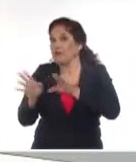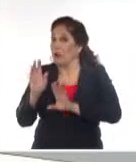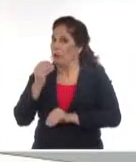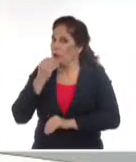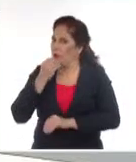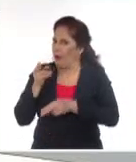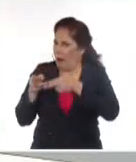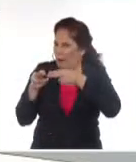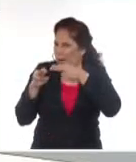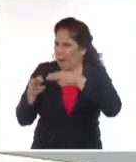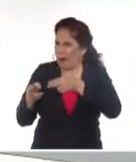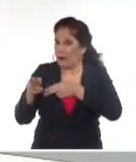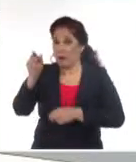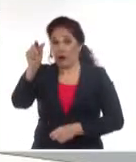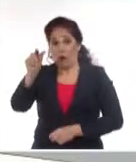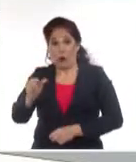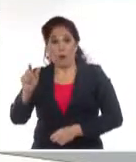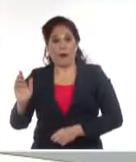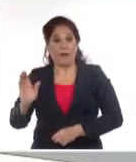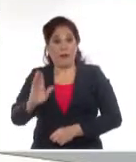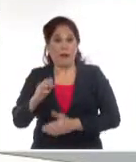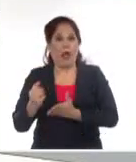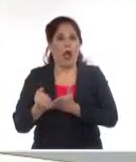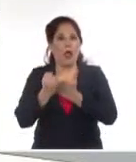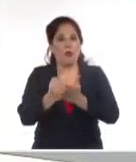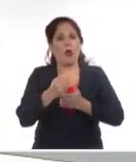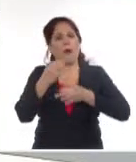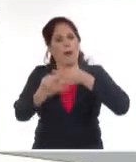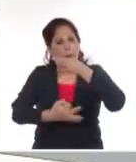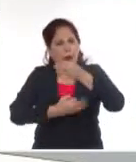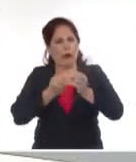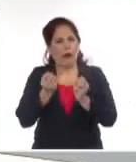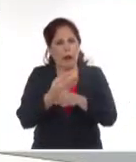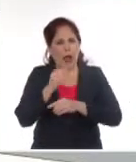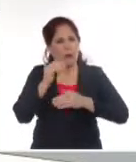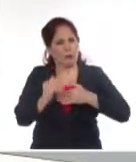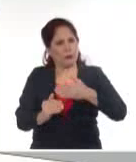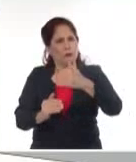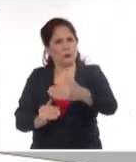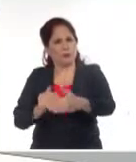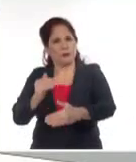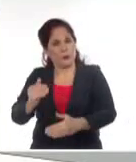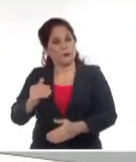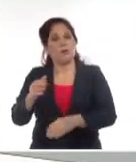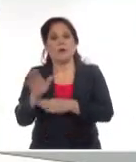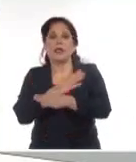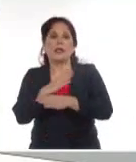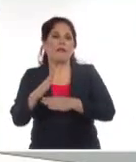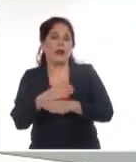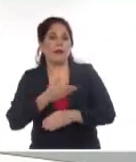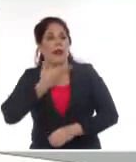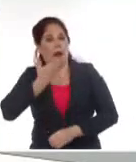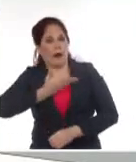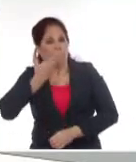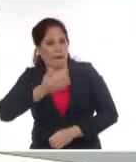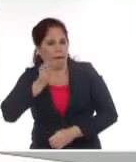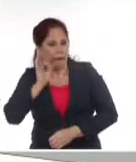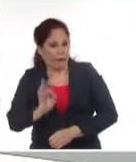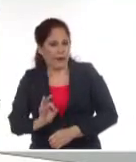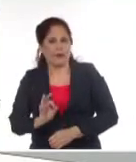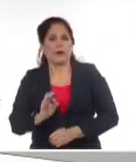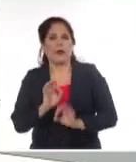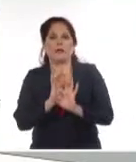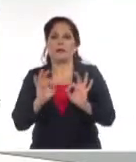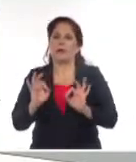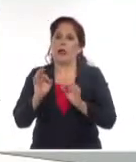balazo. Mancuso ya ha venido contribuyendo al esclarecimiento de los hechos y ha tenido varios episodios de confesiones ante la Jurisdicción Especial de